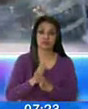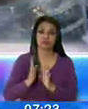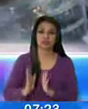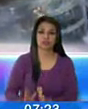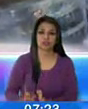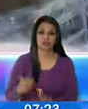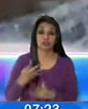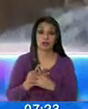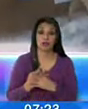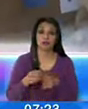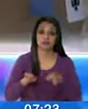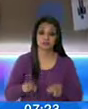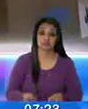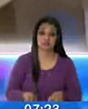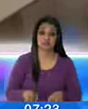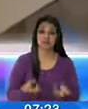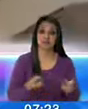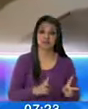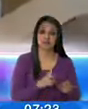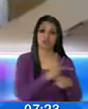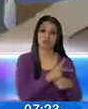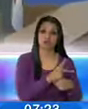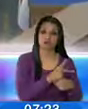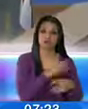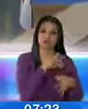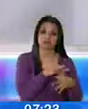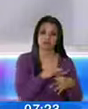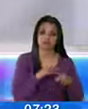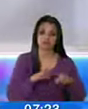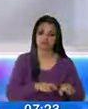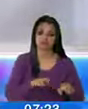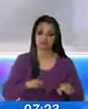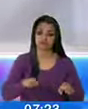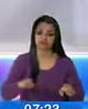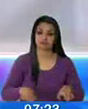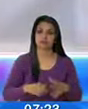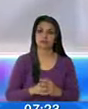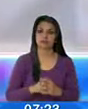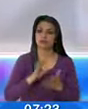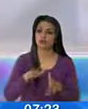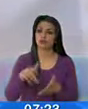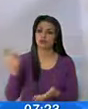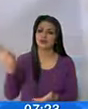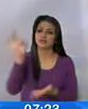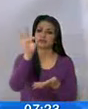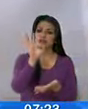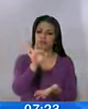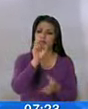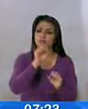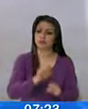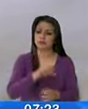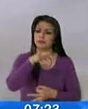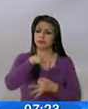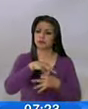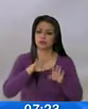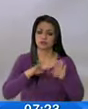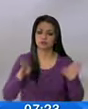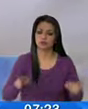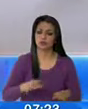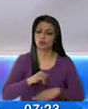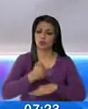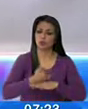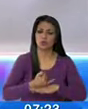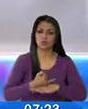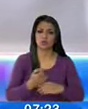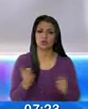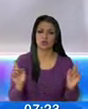de Detención y del Consejo Nacional Electoral. ¿Cómo se hizo la designación o la selección para poder estar en la Entiendo